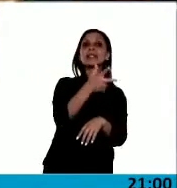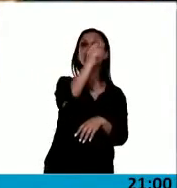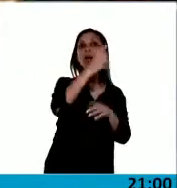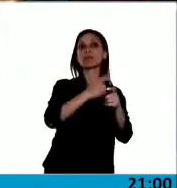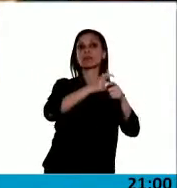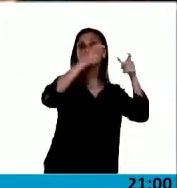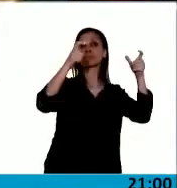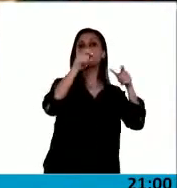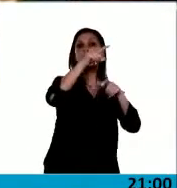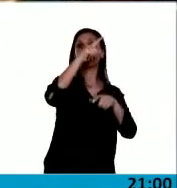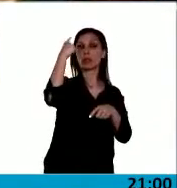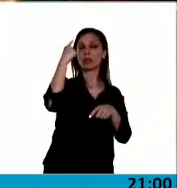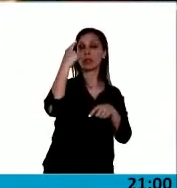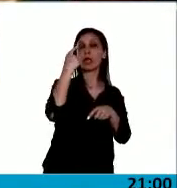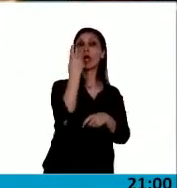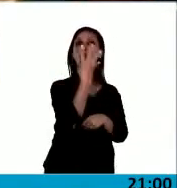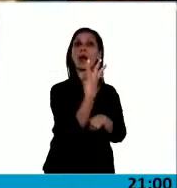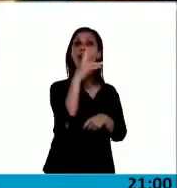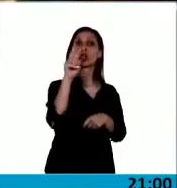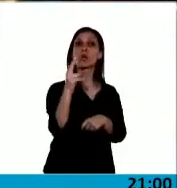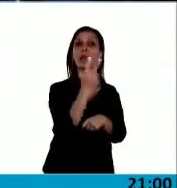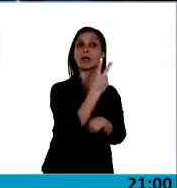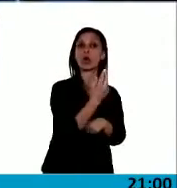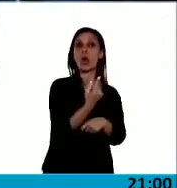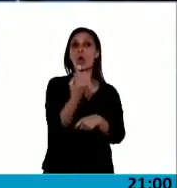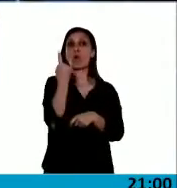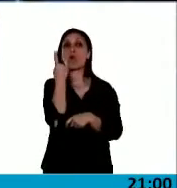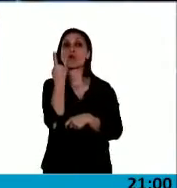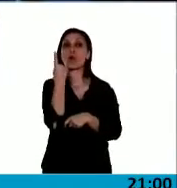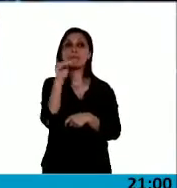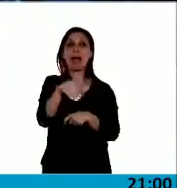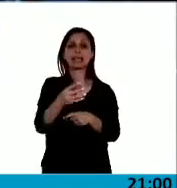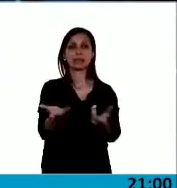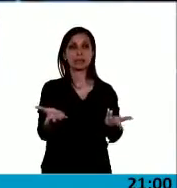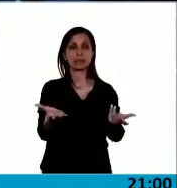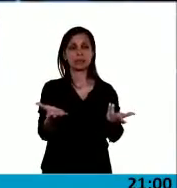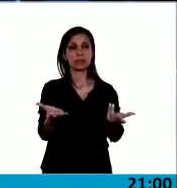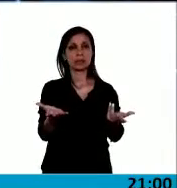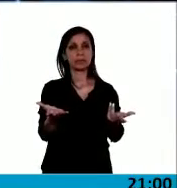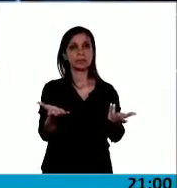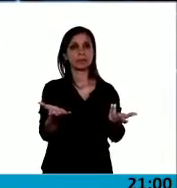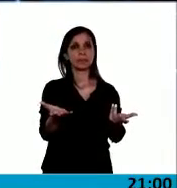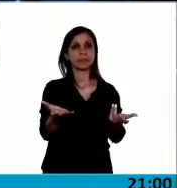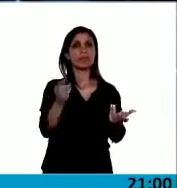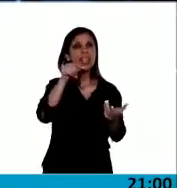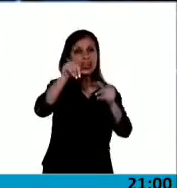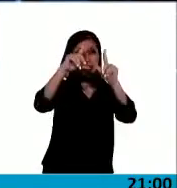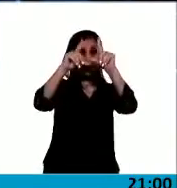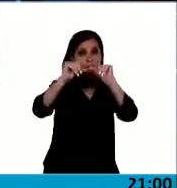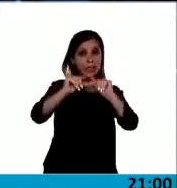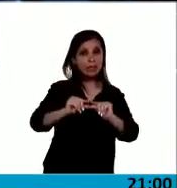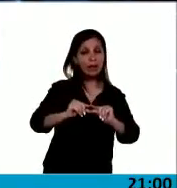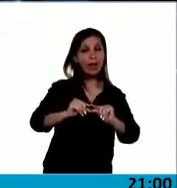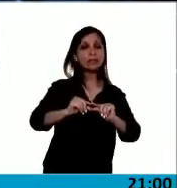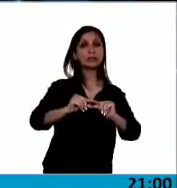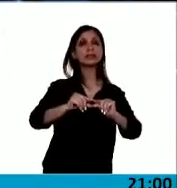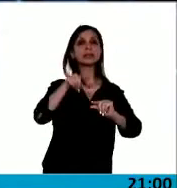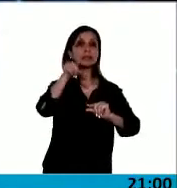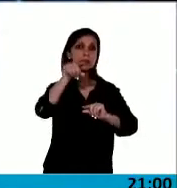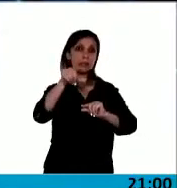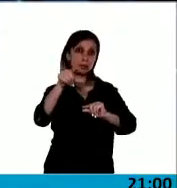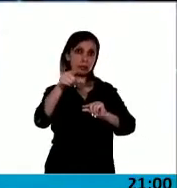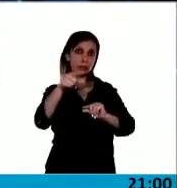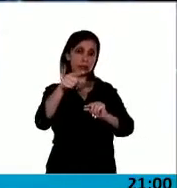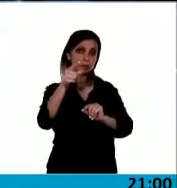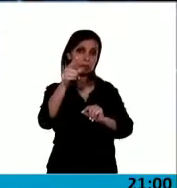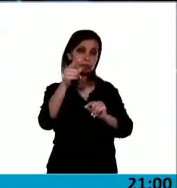de cada 4 muertos por COVID. Y sobre esas cifras, sobre esos números, sobre